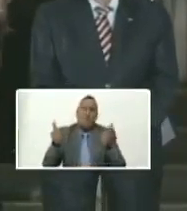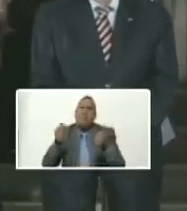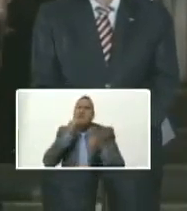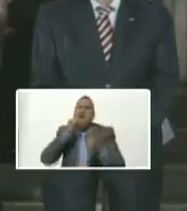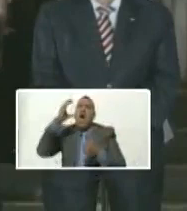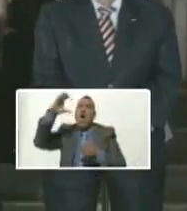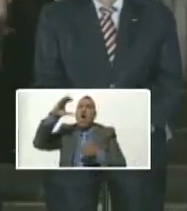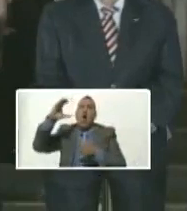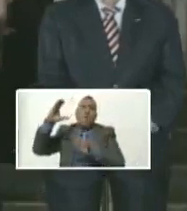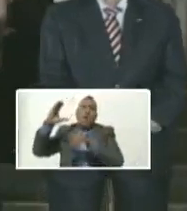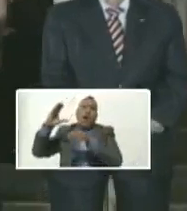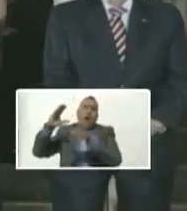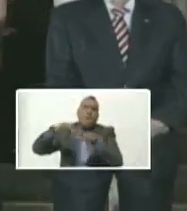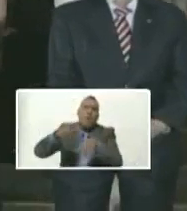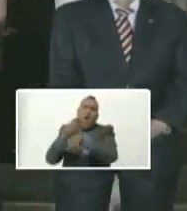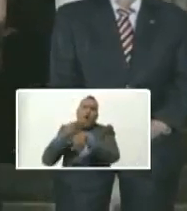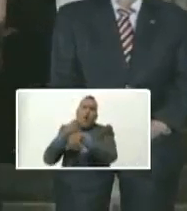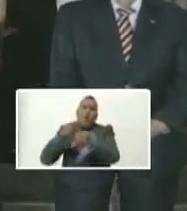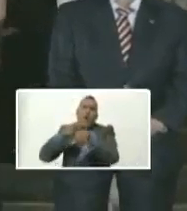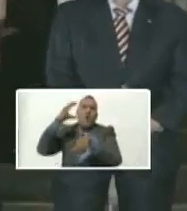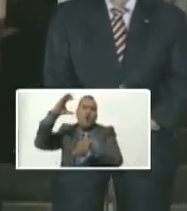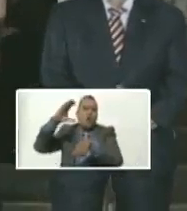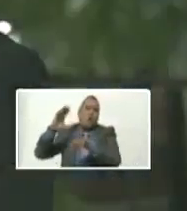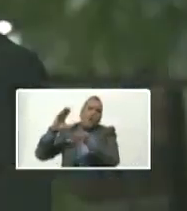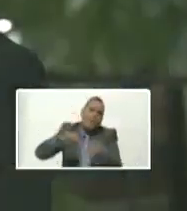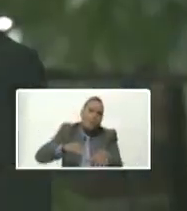Duque en Colombia. Otra pregunta.